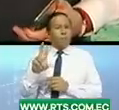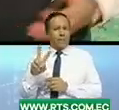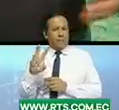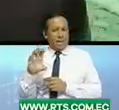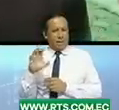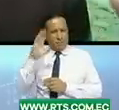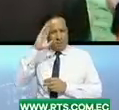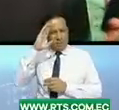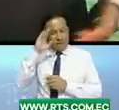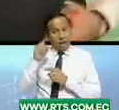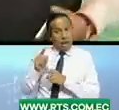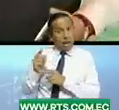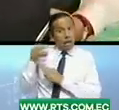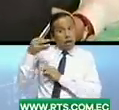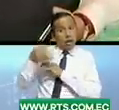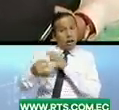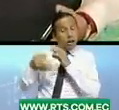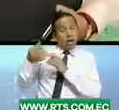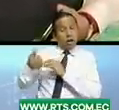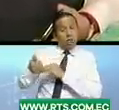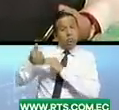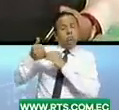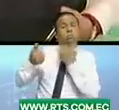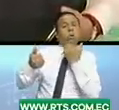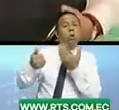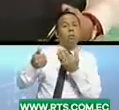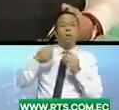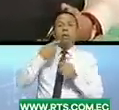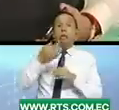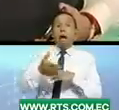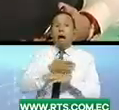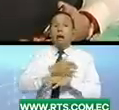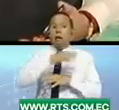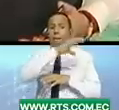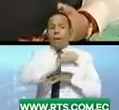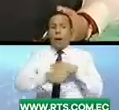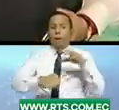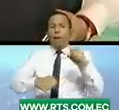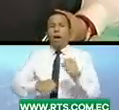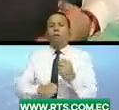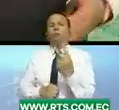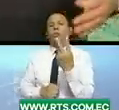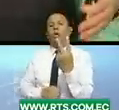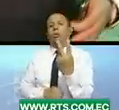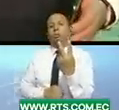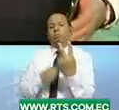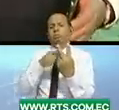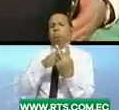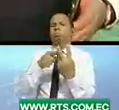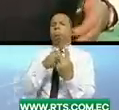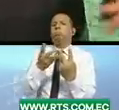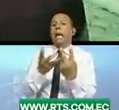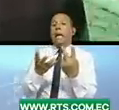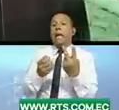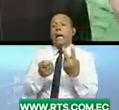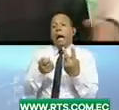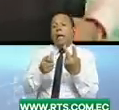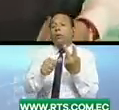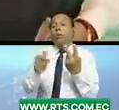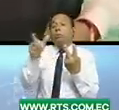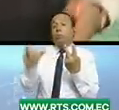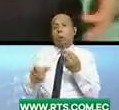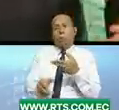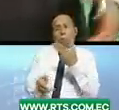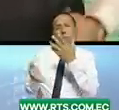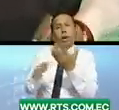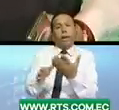de seguridad, de la captura de dos sujetos, los cuales estarían vinculados a un intento de sicariato hace pocos minutos. Bien, ese es el informe que